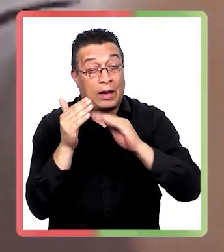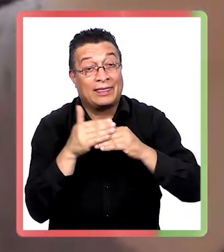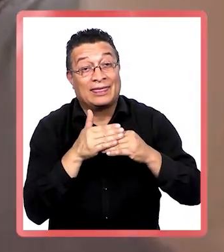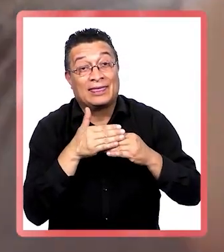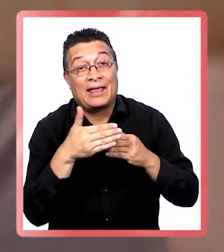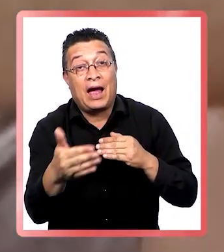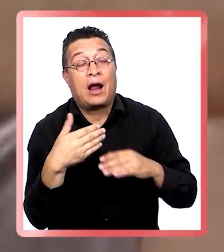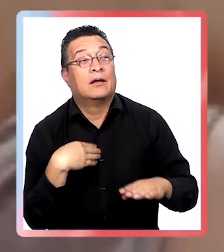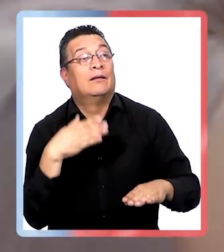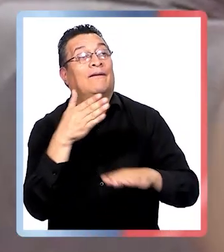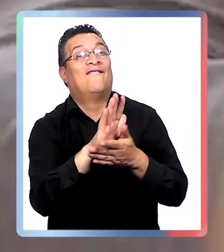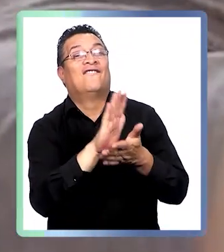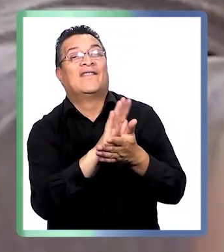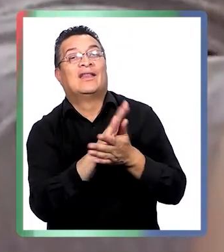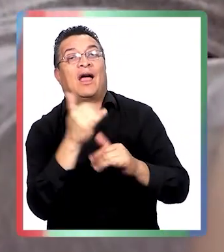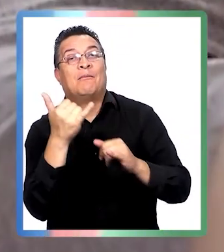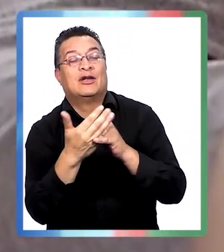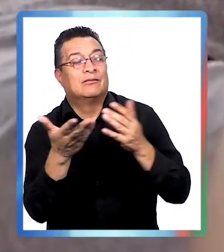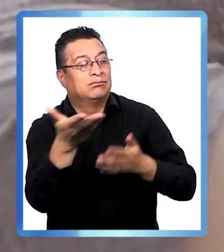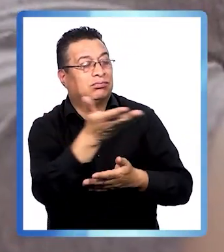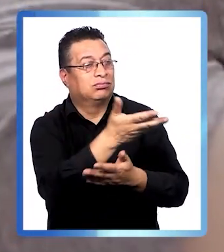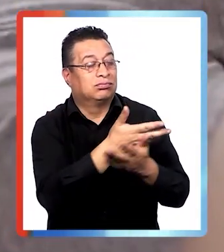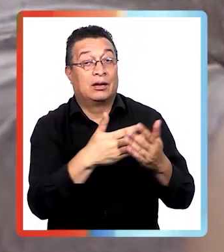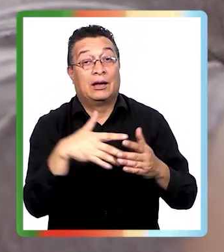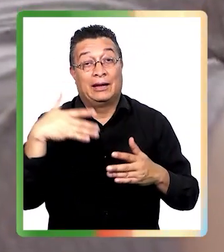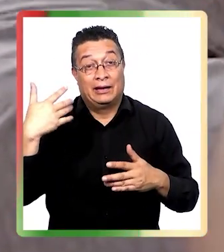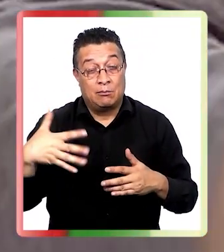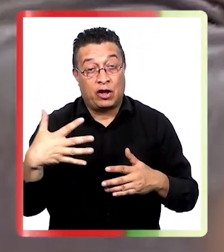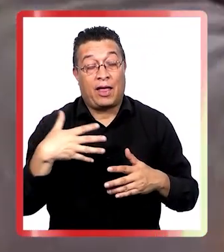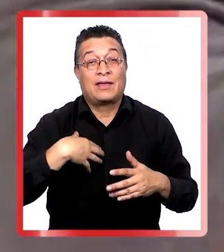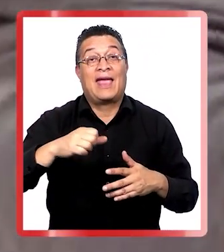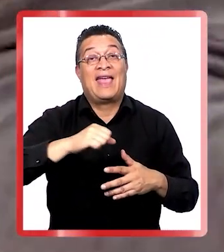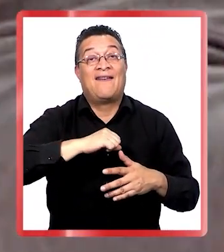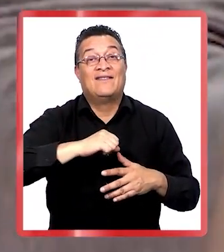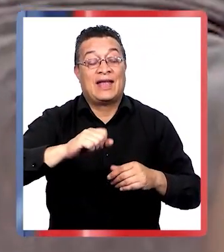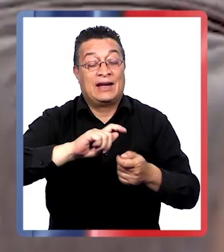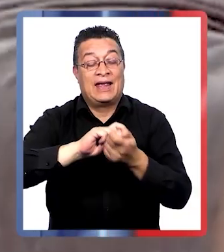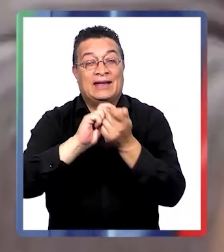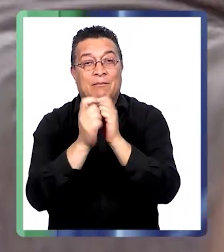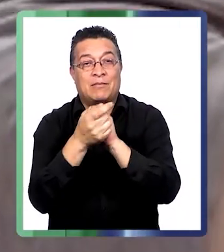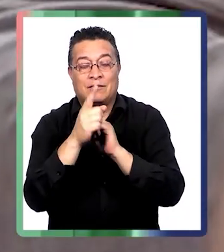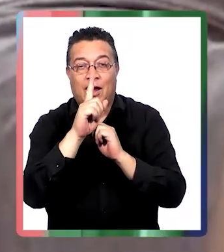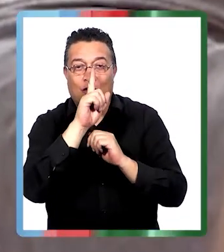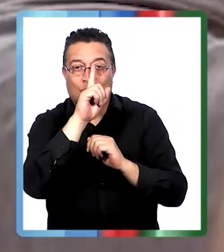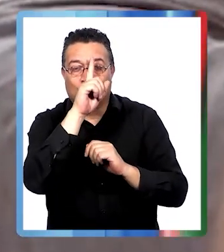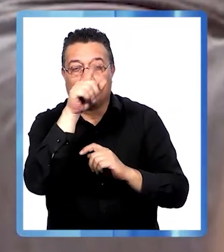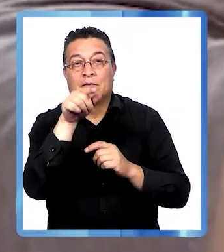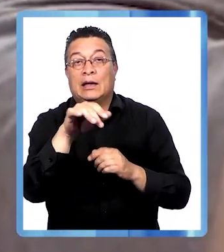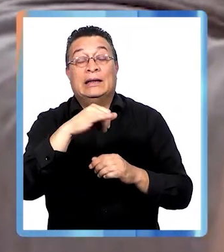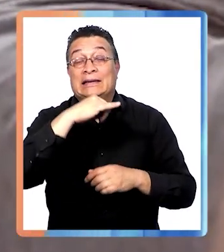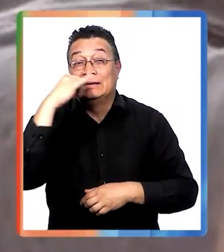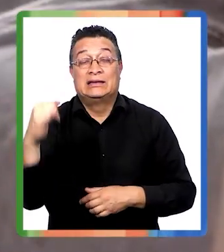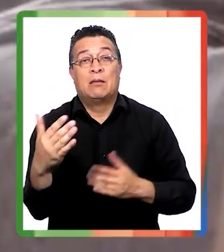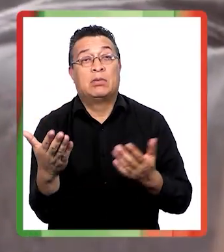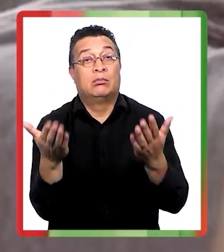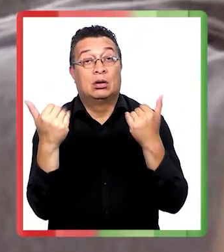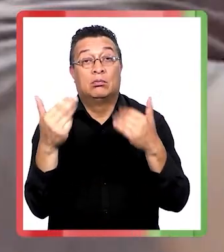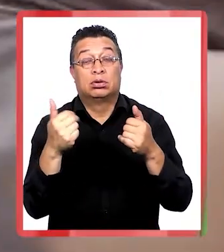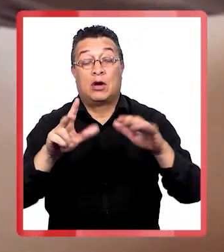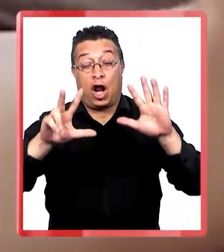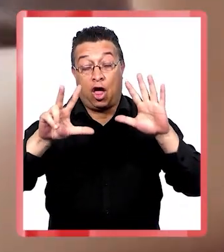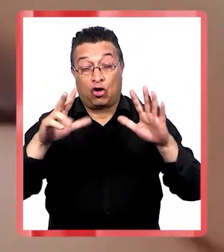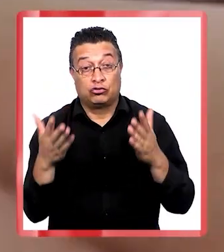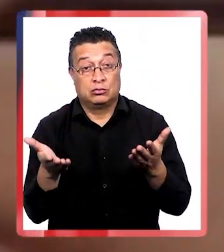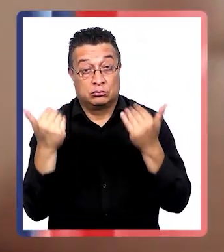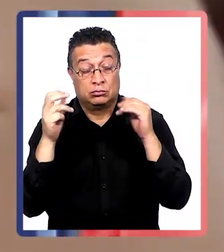de dormirse tarde por un evento social, etcétera, lo fundamental es tratar de evitar cambiar esta rutina. O sea, si la persona siempre se despierta,